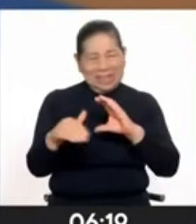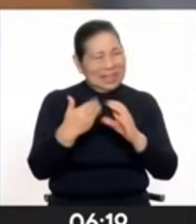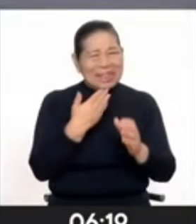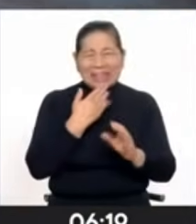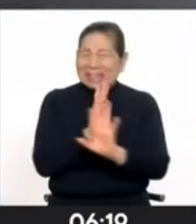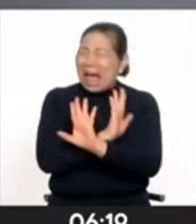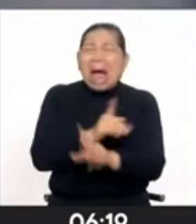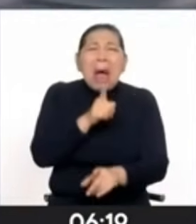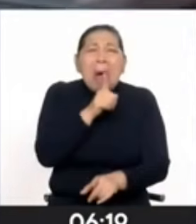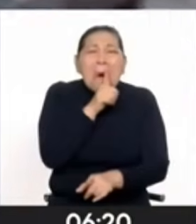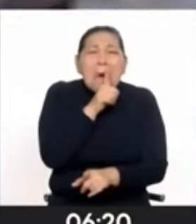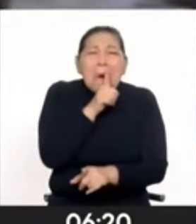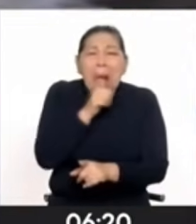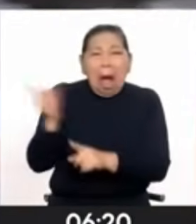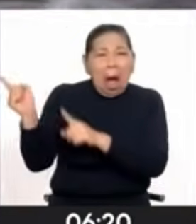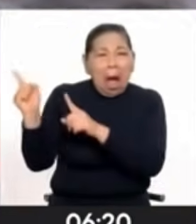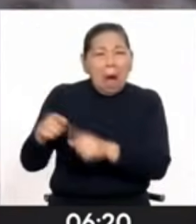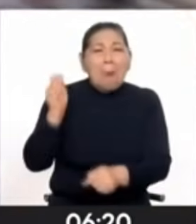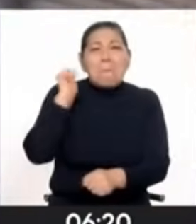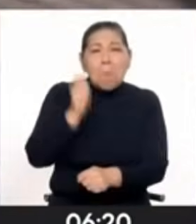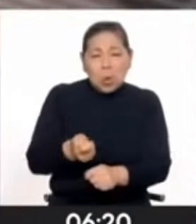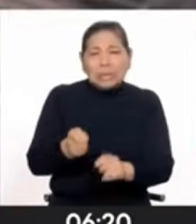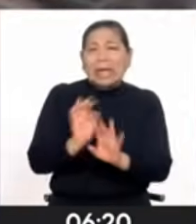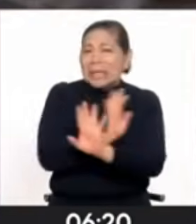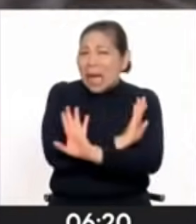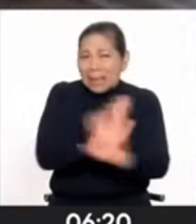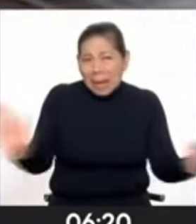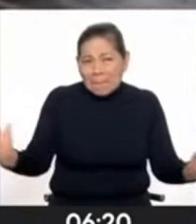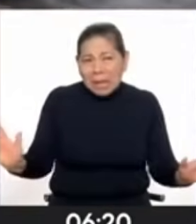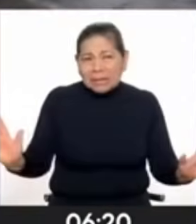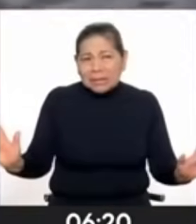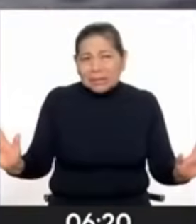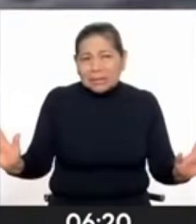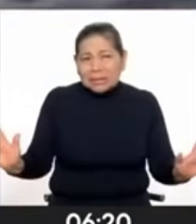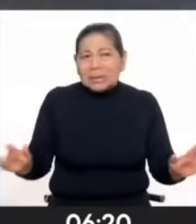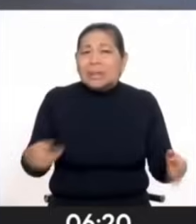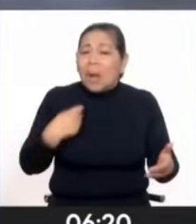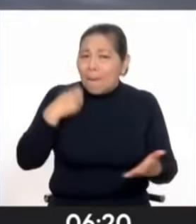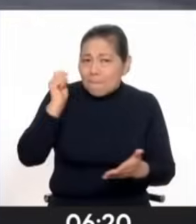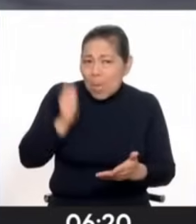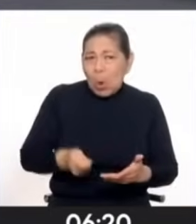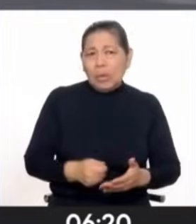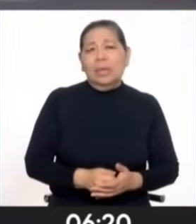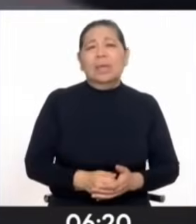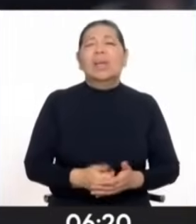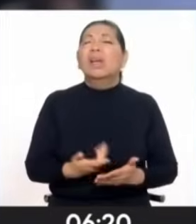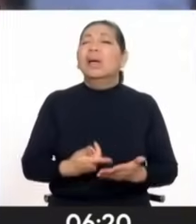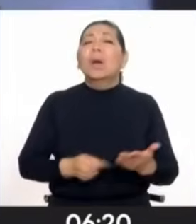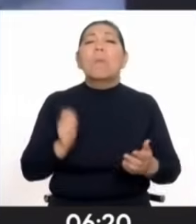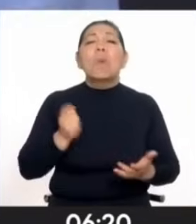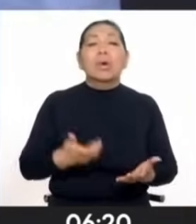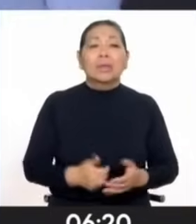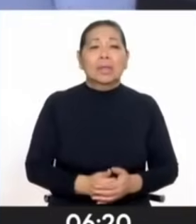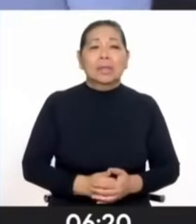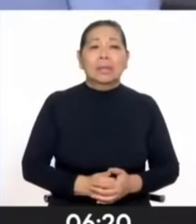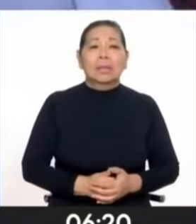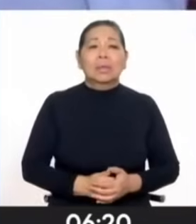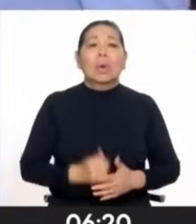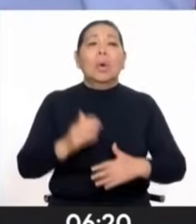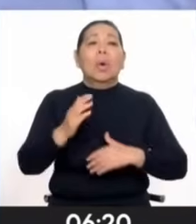advertido nada. Han venido a multarnos, sí. Ya hemos estado apelando esa multa. ¿La multa a base de qué sustento?